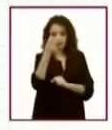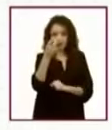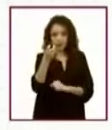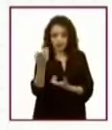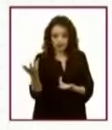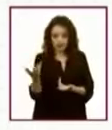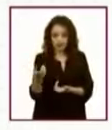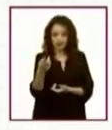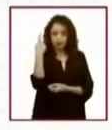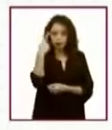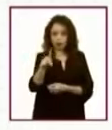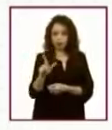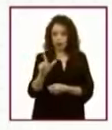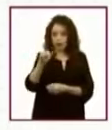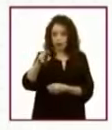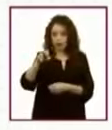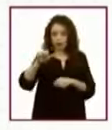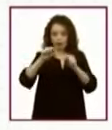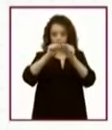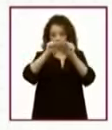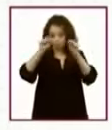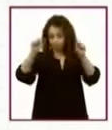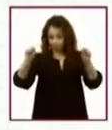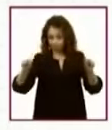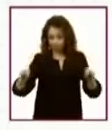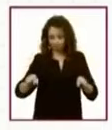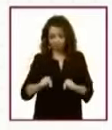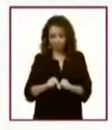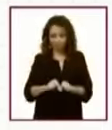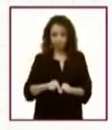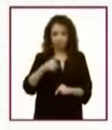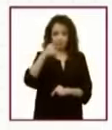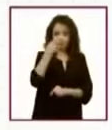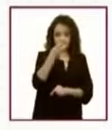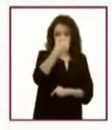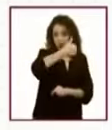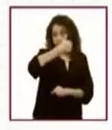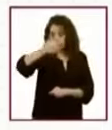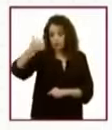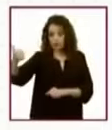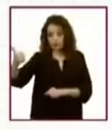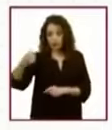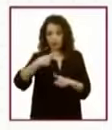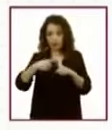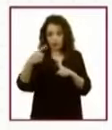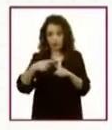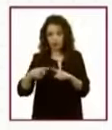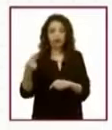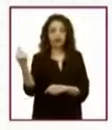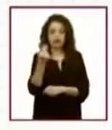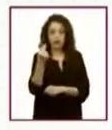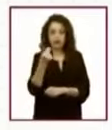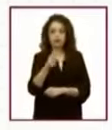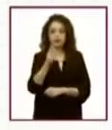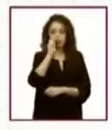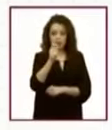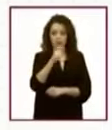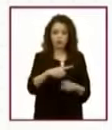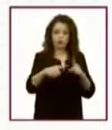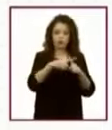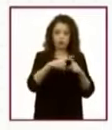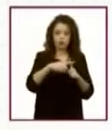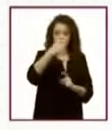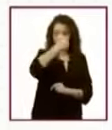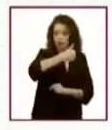que la delimita. Para calcular el perímetro de cualquier figura, debes sumar la longitud de cada uno de sus lados.